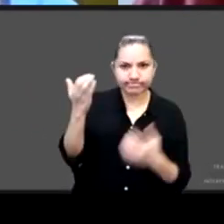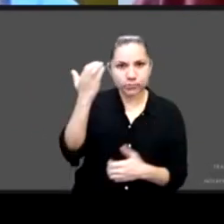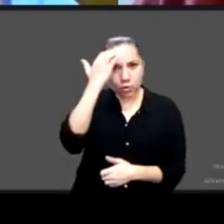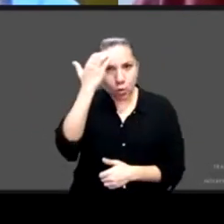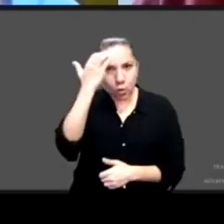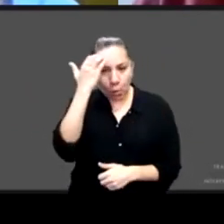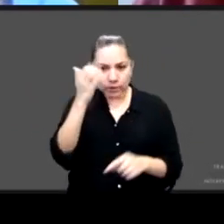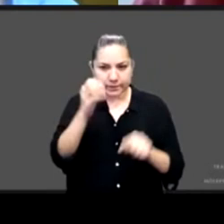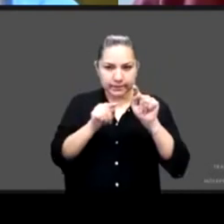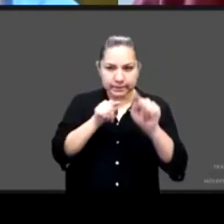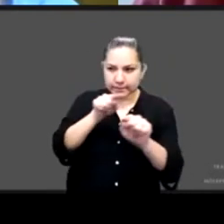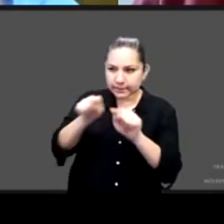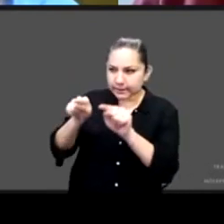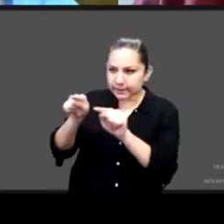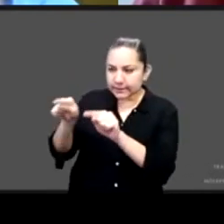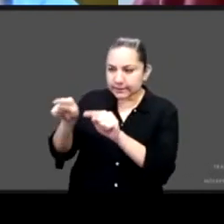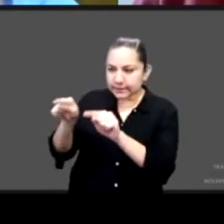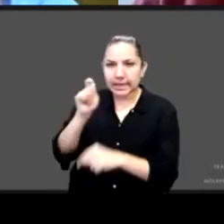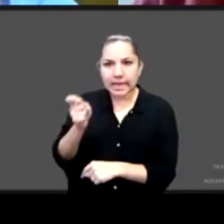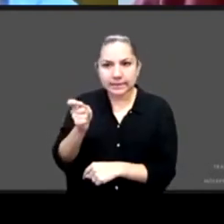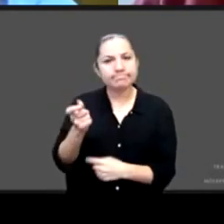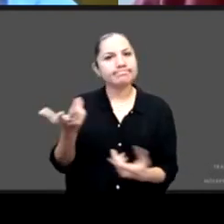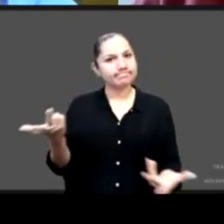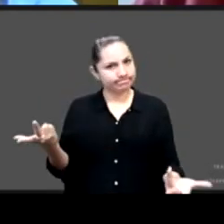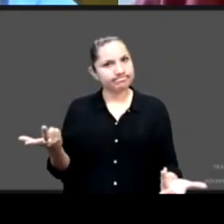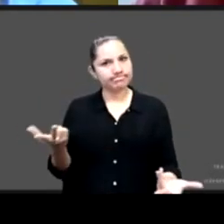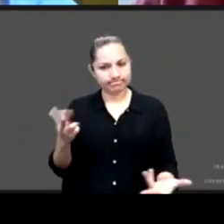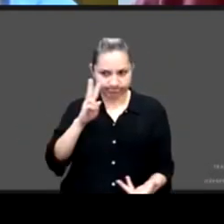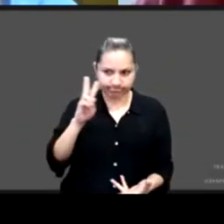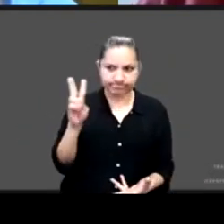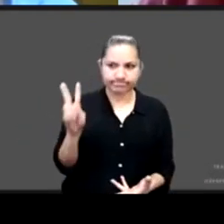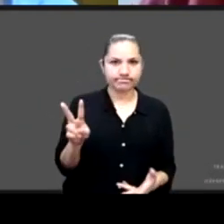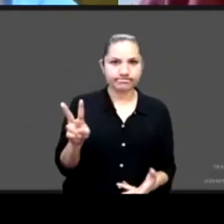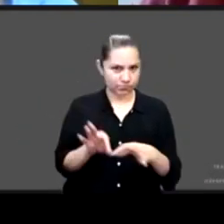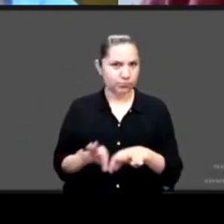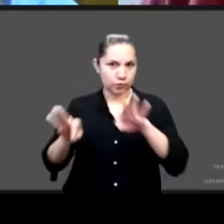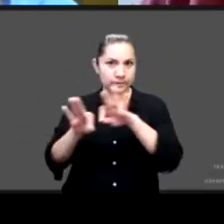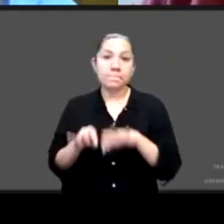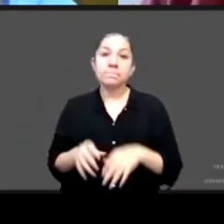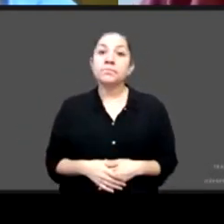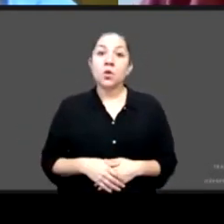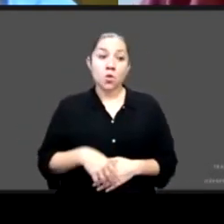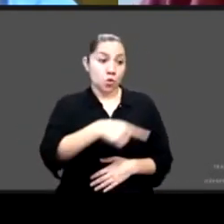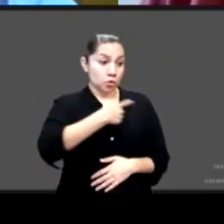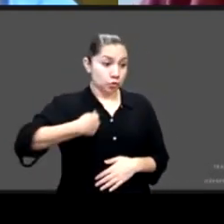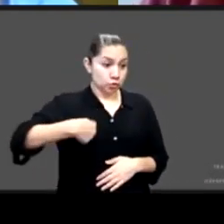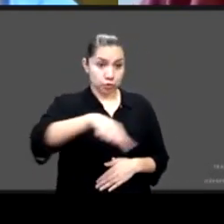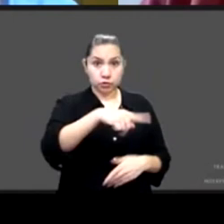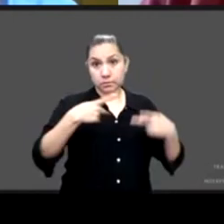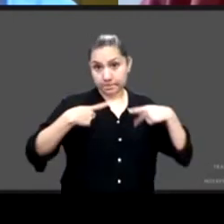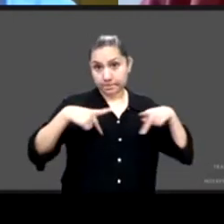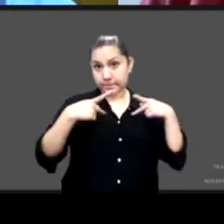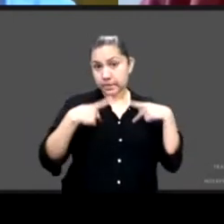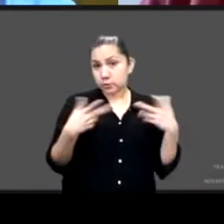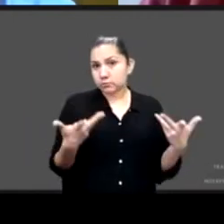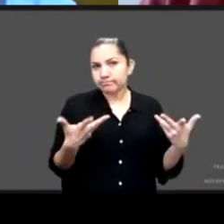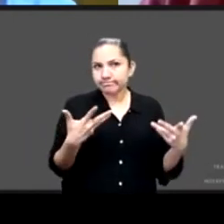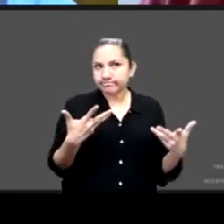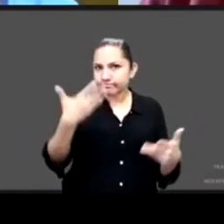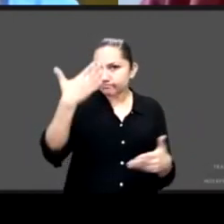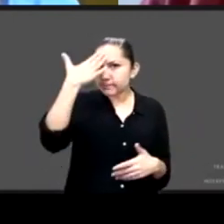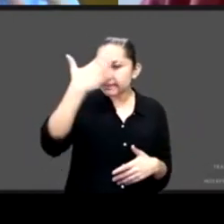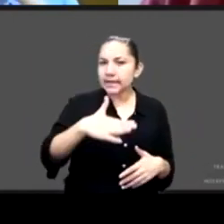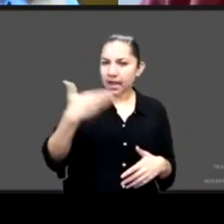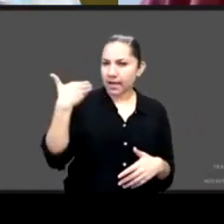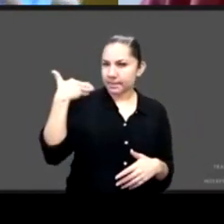estar mucho más preparados, ya lo había mencionado Luis, para estos diálogos intergeneracionales, pero creo yo que con los adolescentes